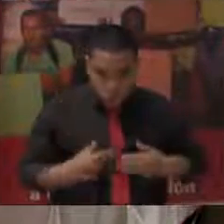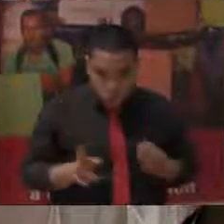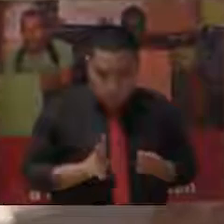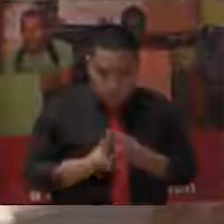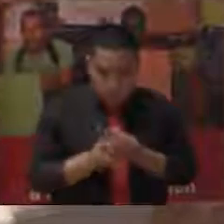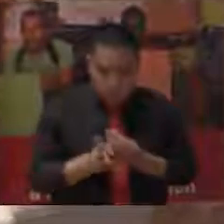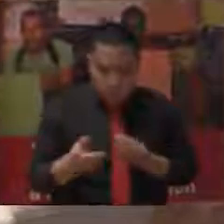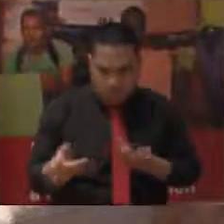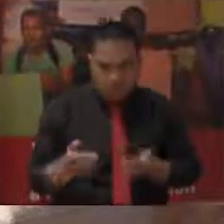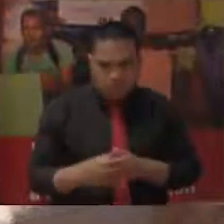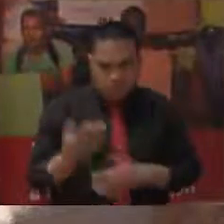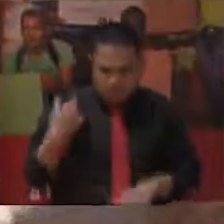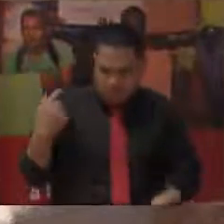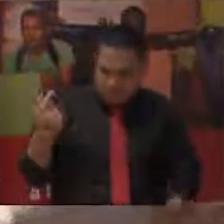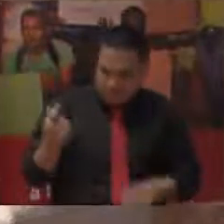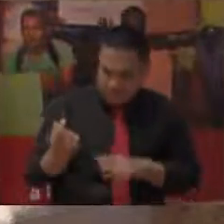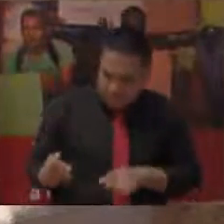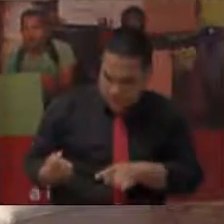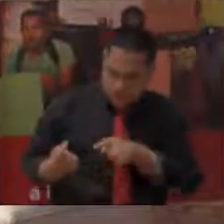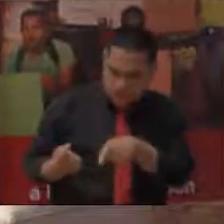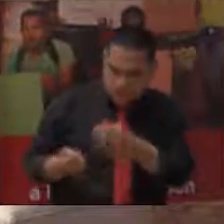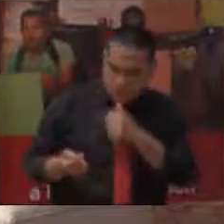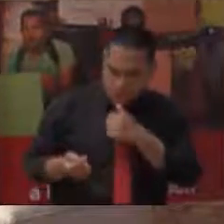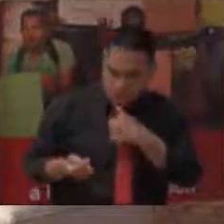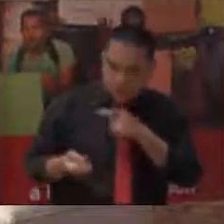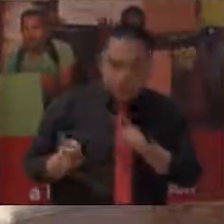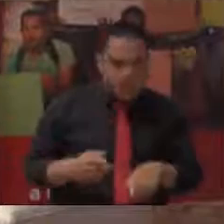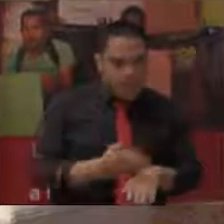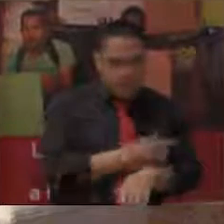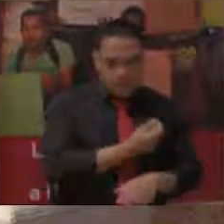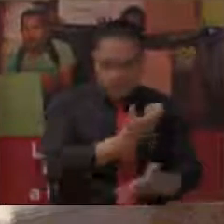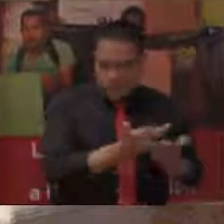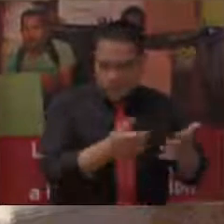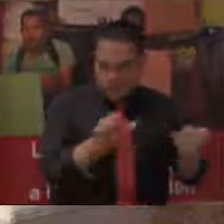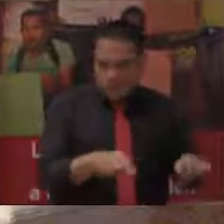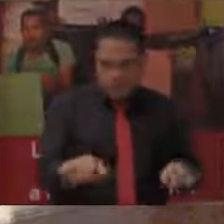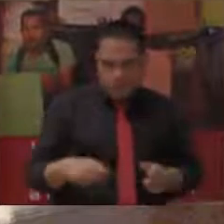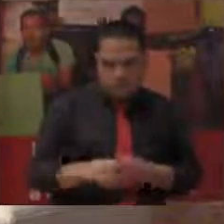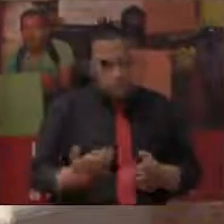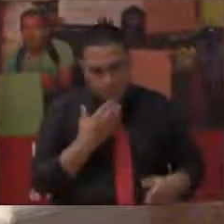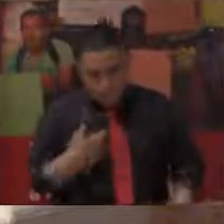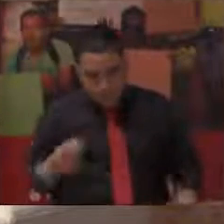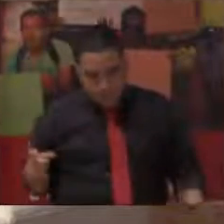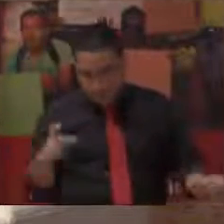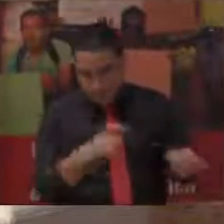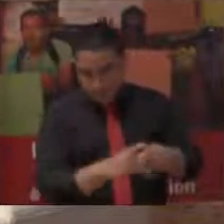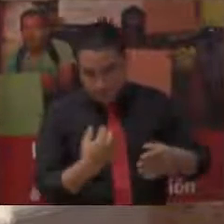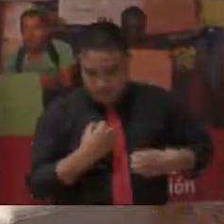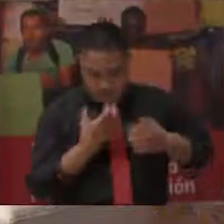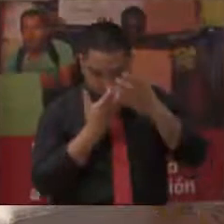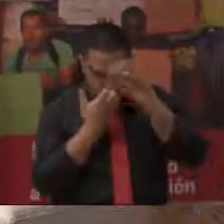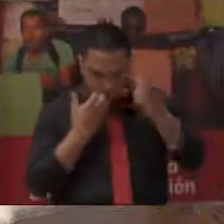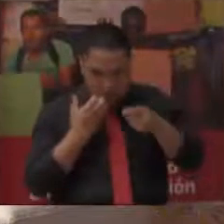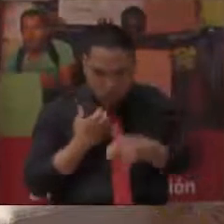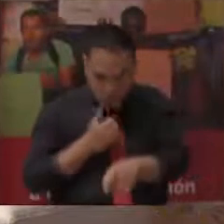víctimas de otros delitos en su pertenencia al grupo armado. Sin embargo,